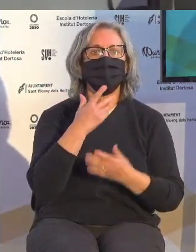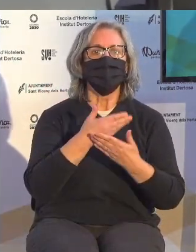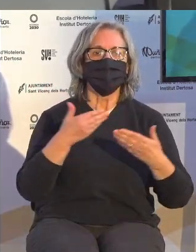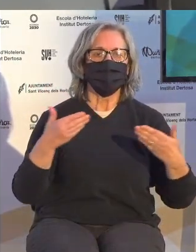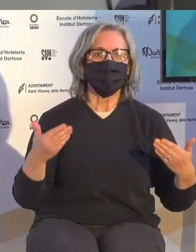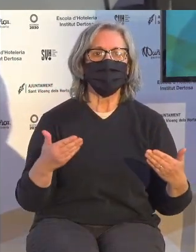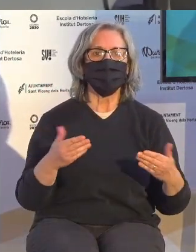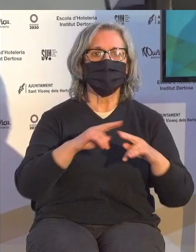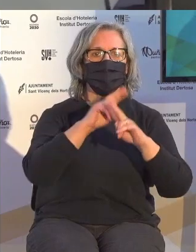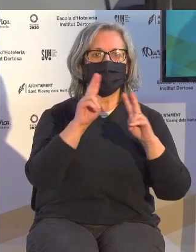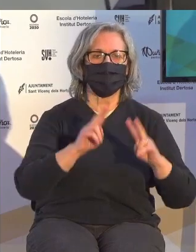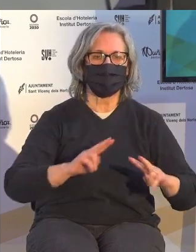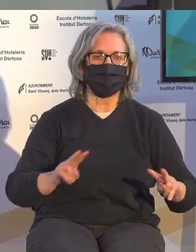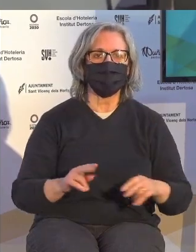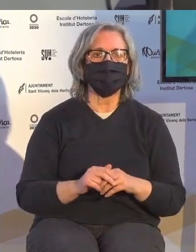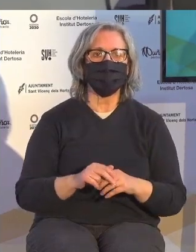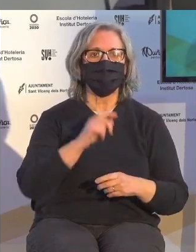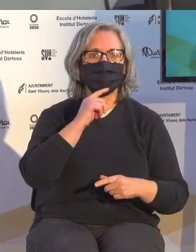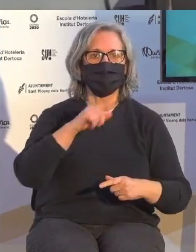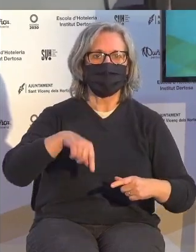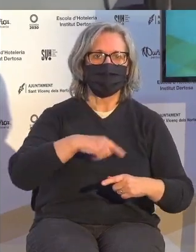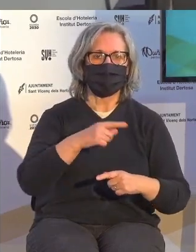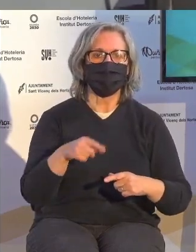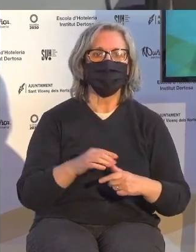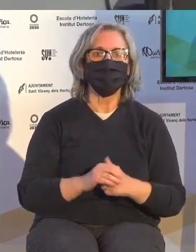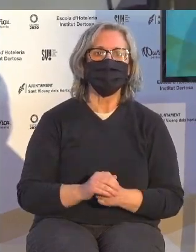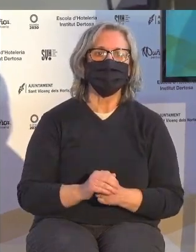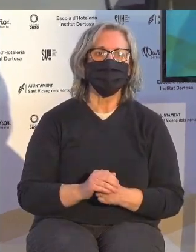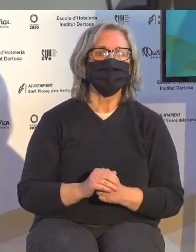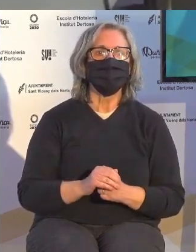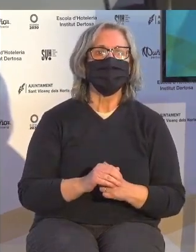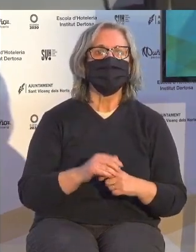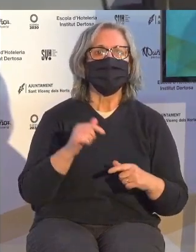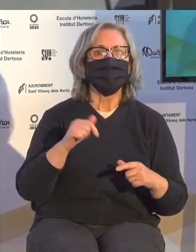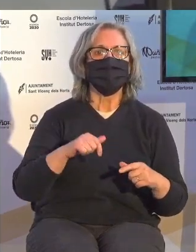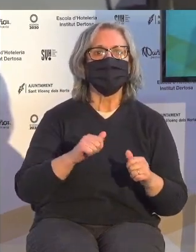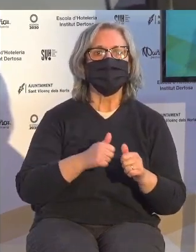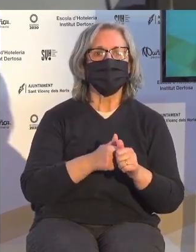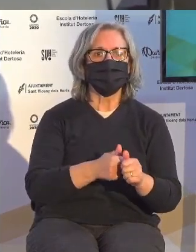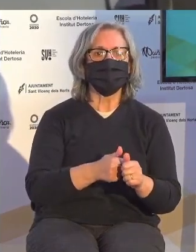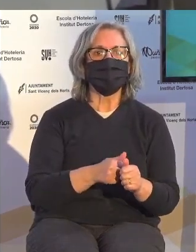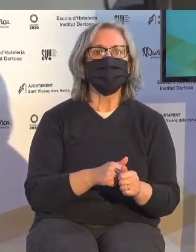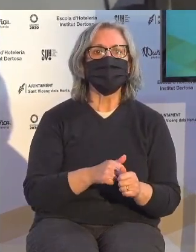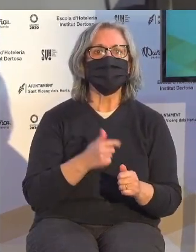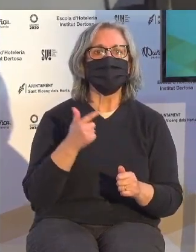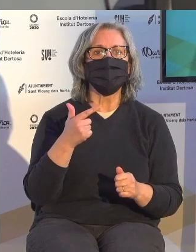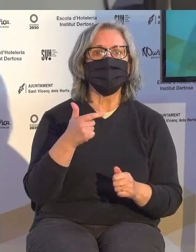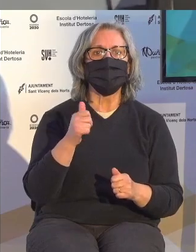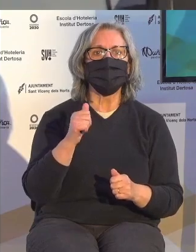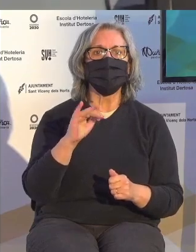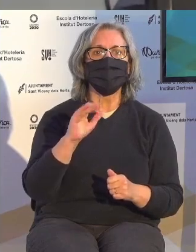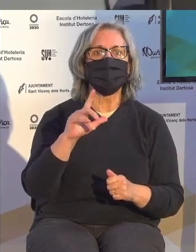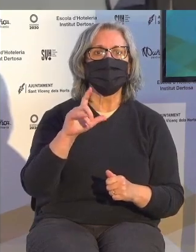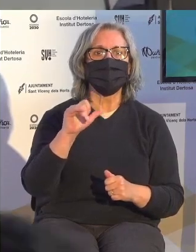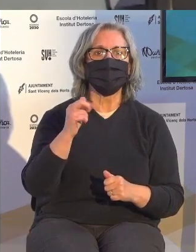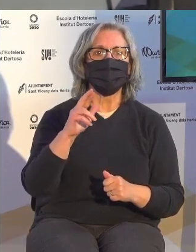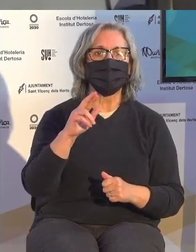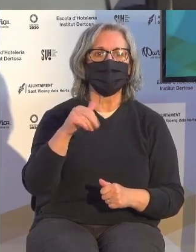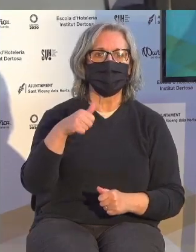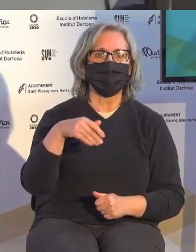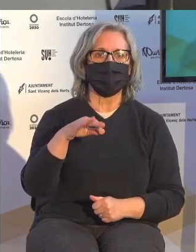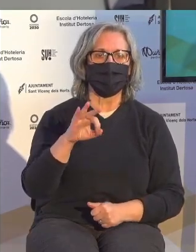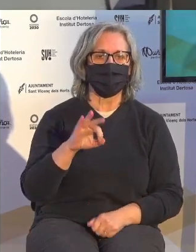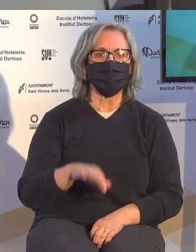de la pastelería y que está pegada acompañado de alquiler me guste sobre un sube y